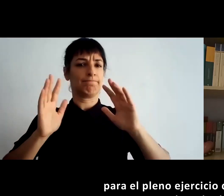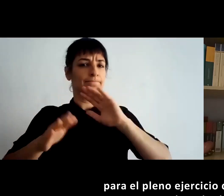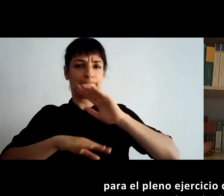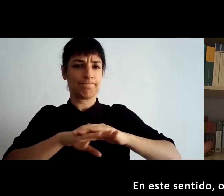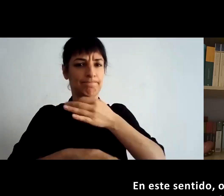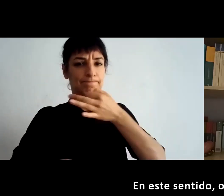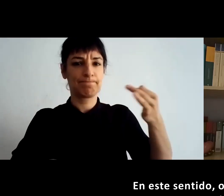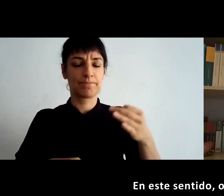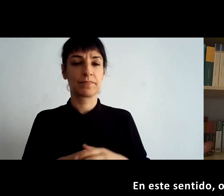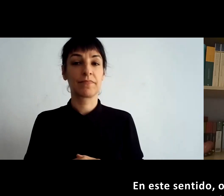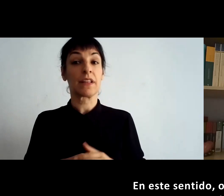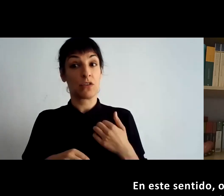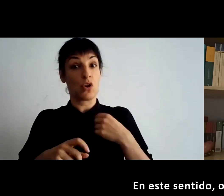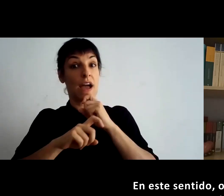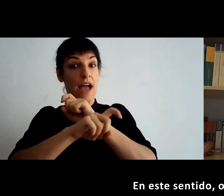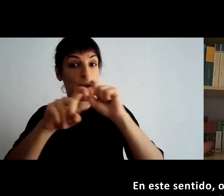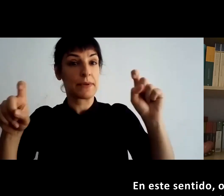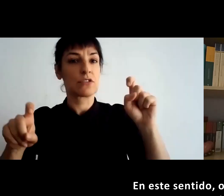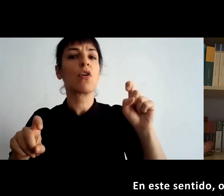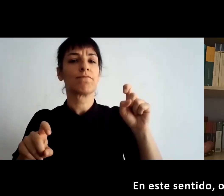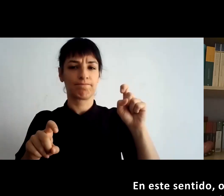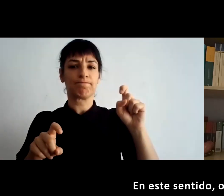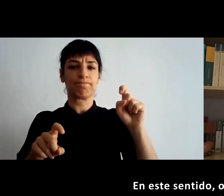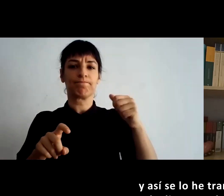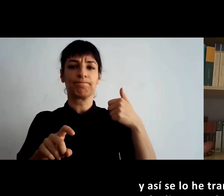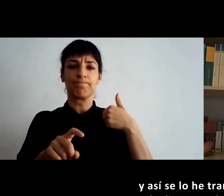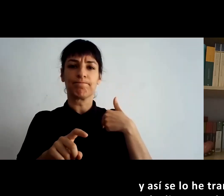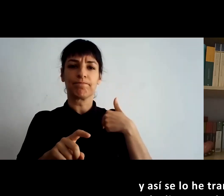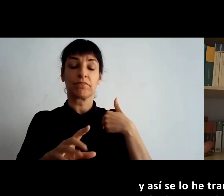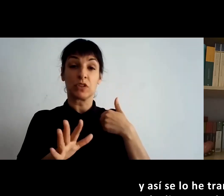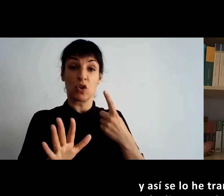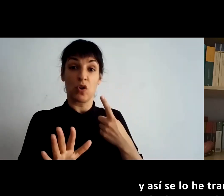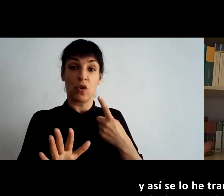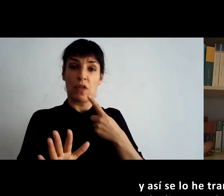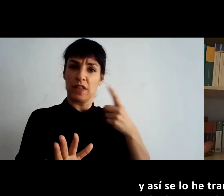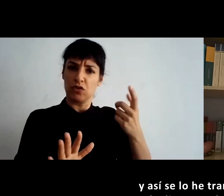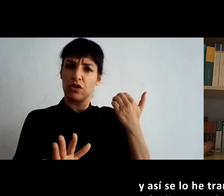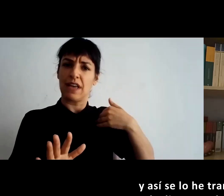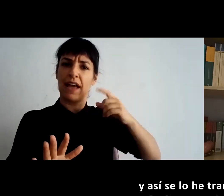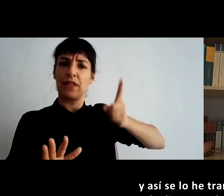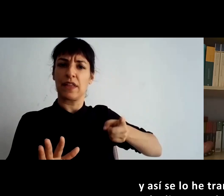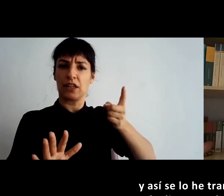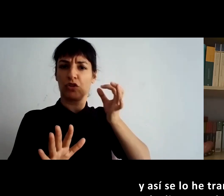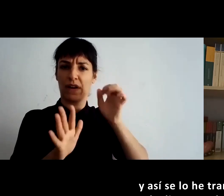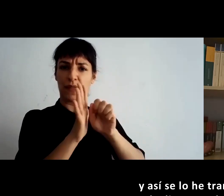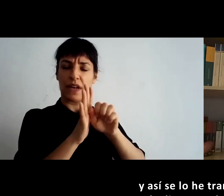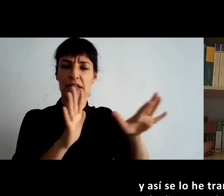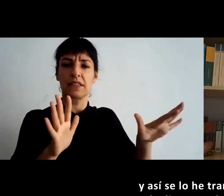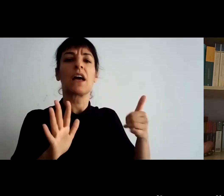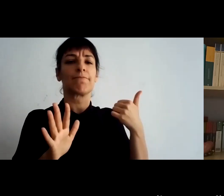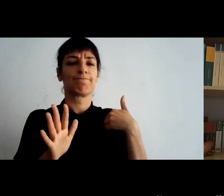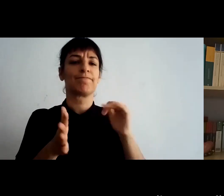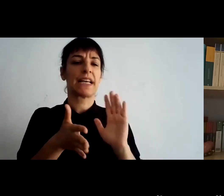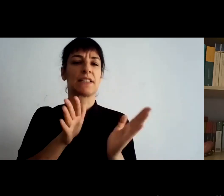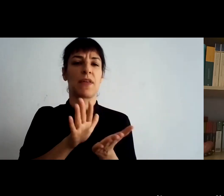este sentido, os anuncio que vamos a incoar, y así se lo he transmitido a la directora del CENELSE, un